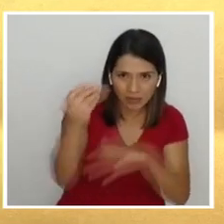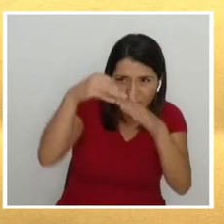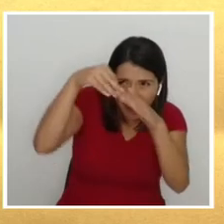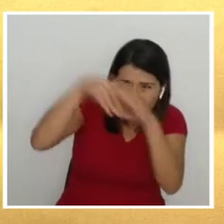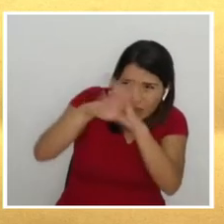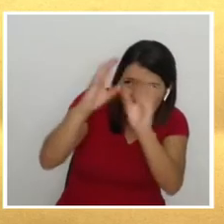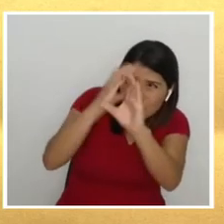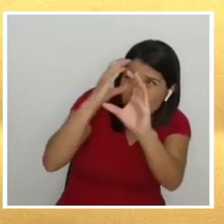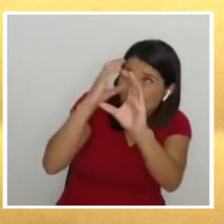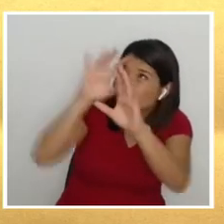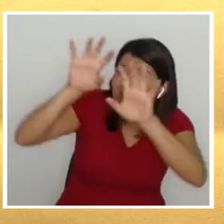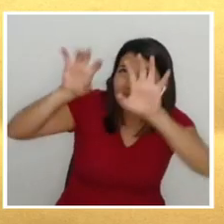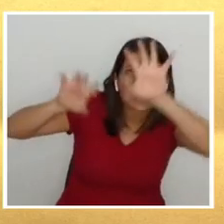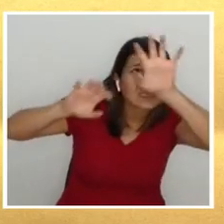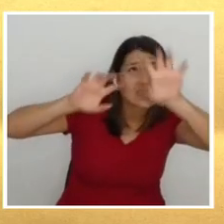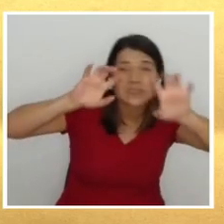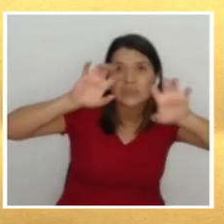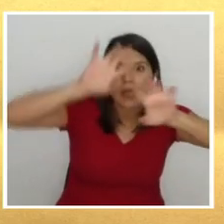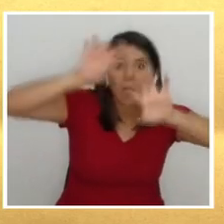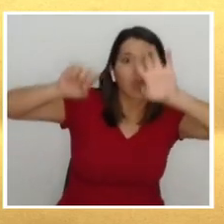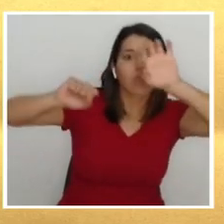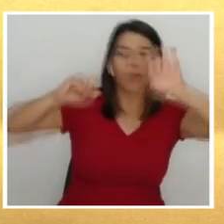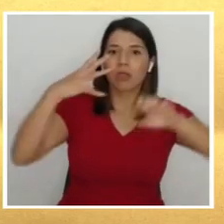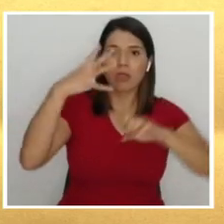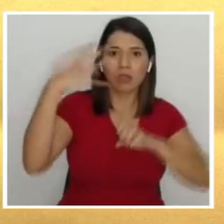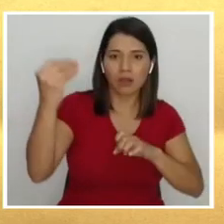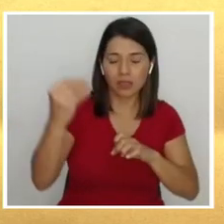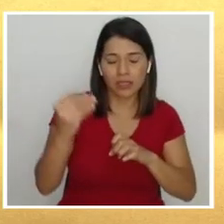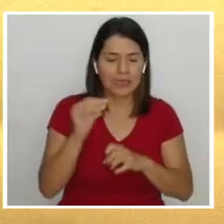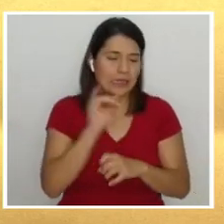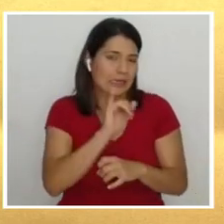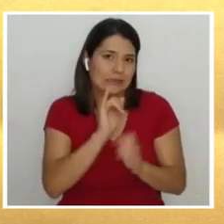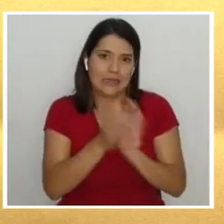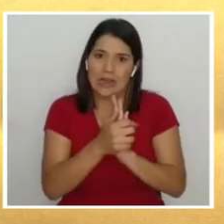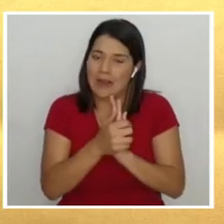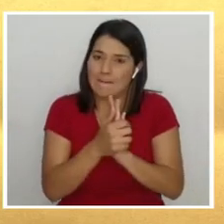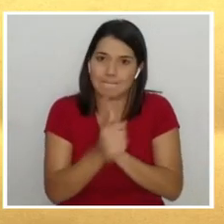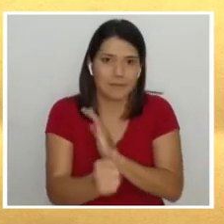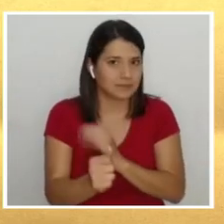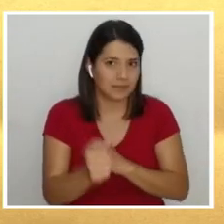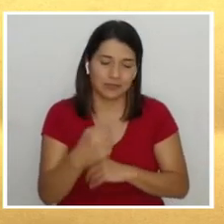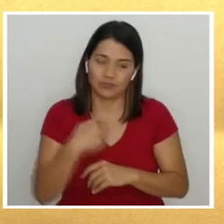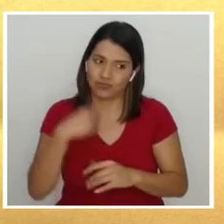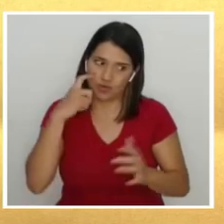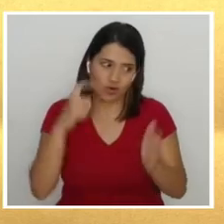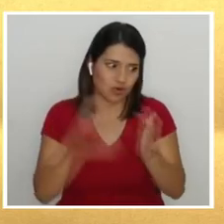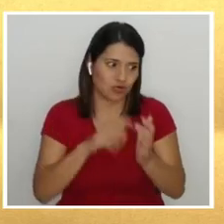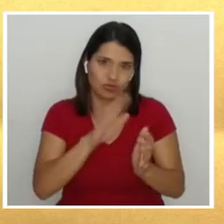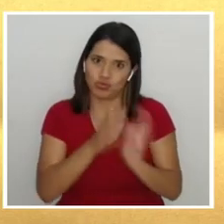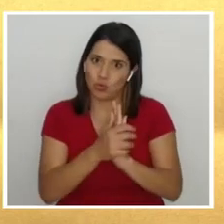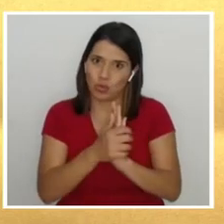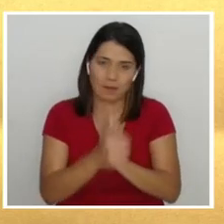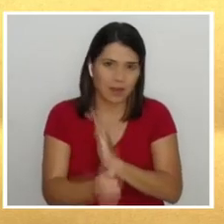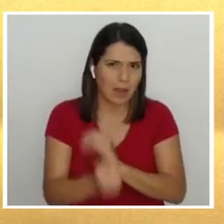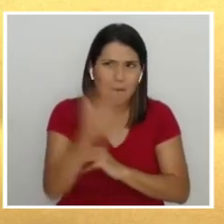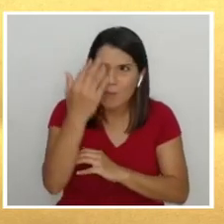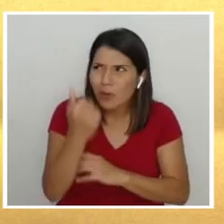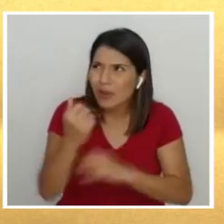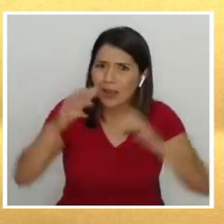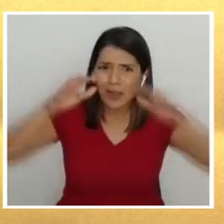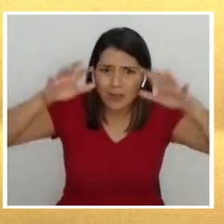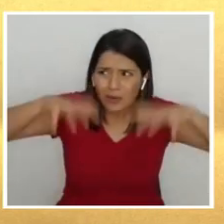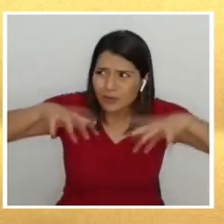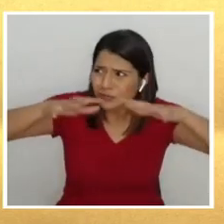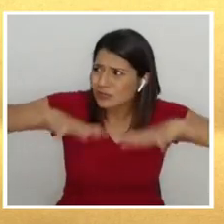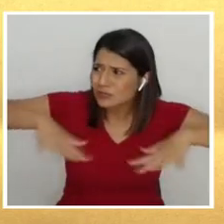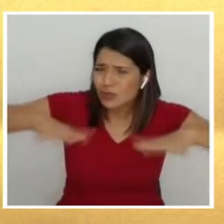son capacidades que yo definitivamente tengo que reconocerle a esa señora, porque las condiciones climáticas eran complicadas, no paraba de